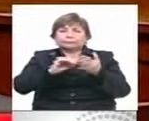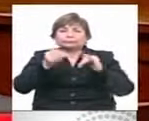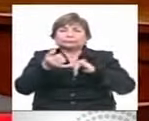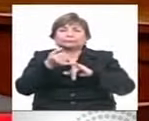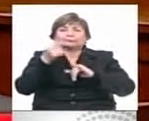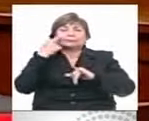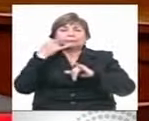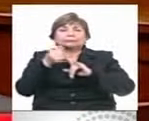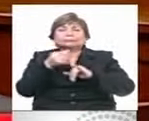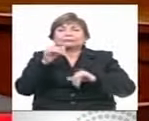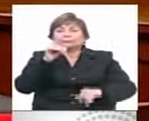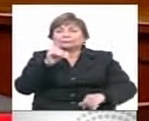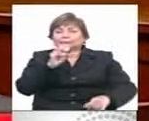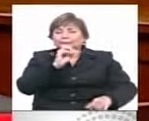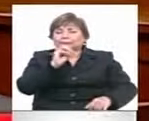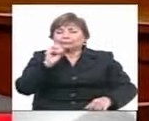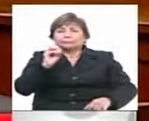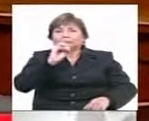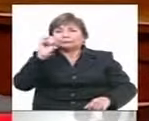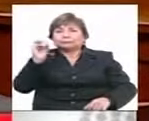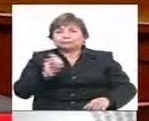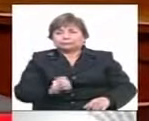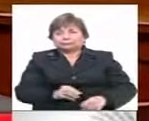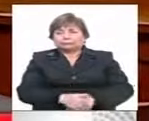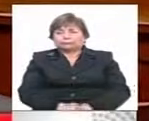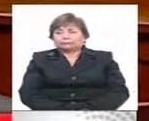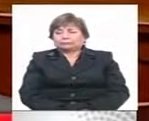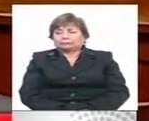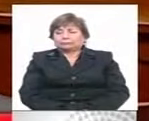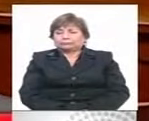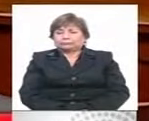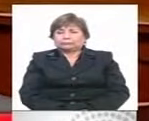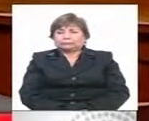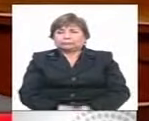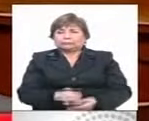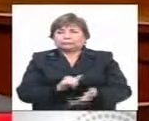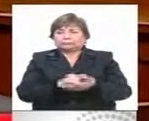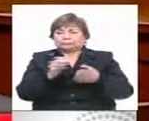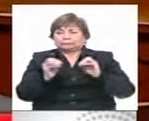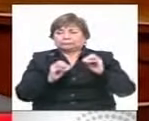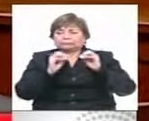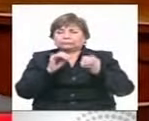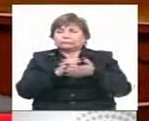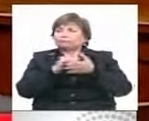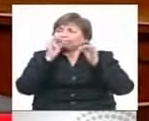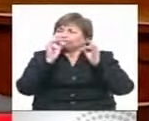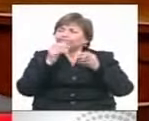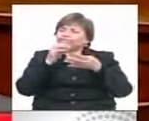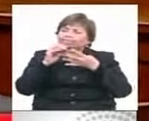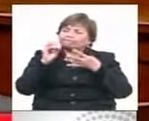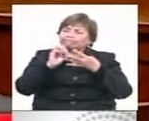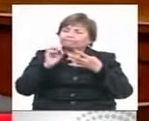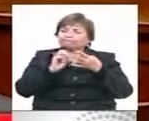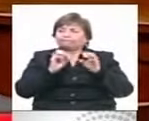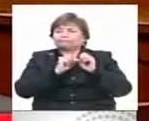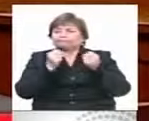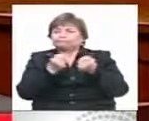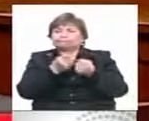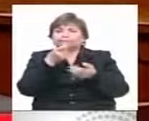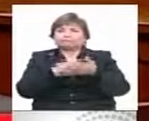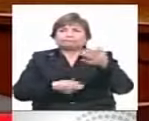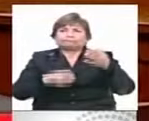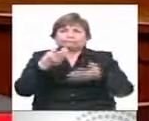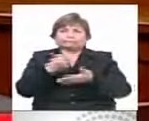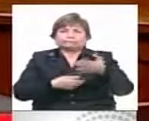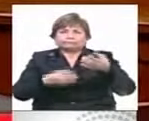sea al 100% de la población que no cuente con seguro, independientemente de la condición socioeconómica